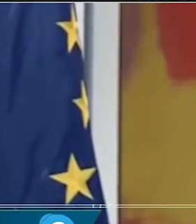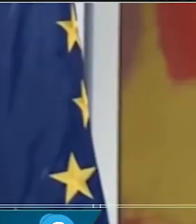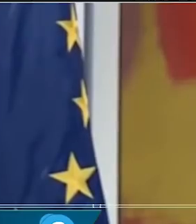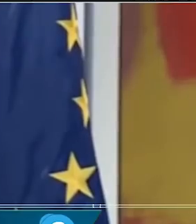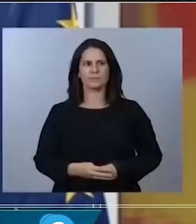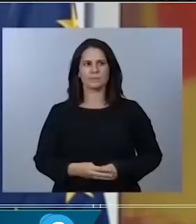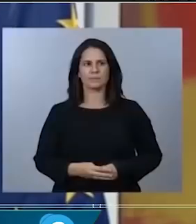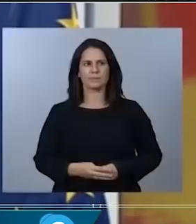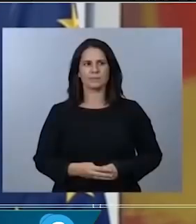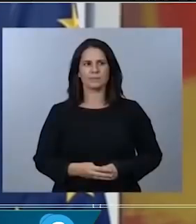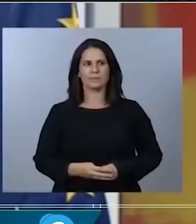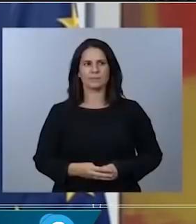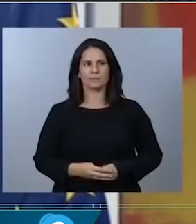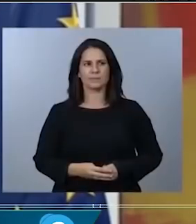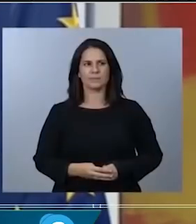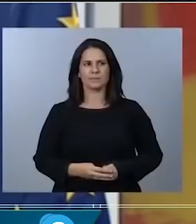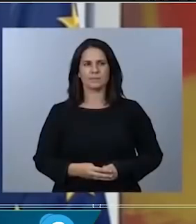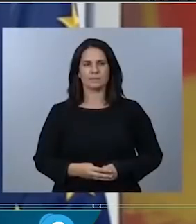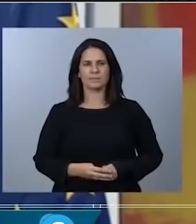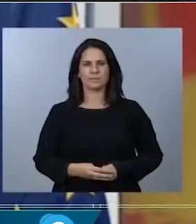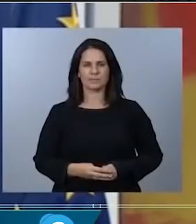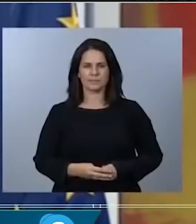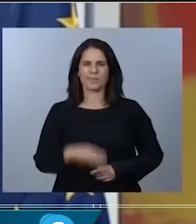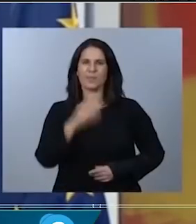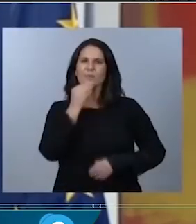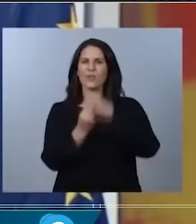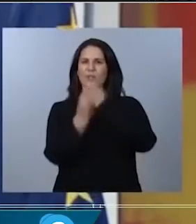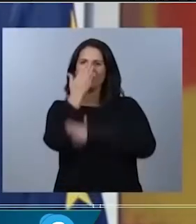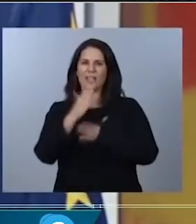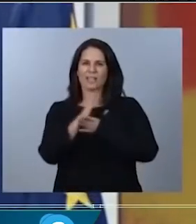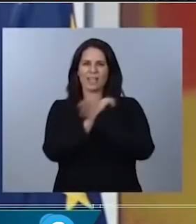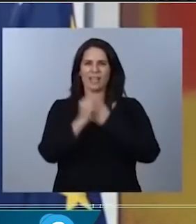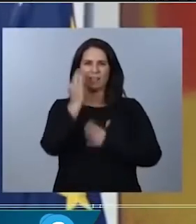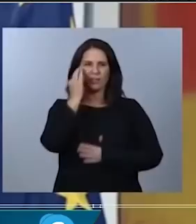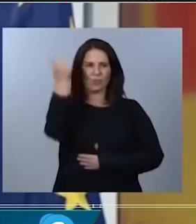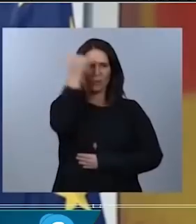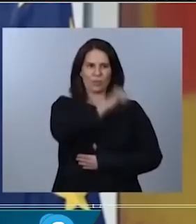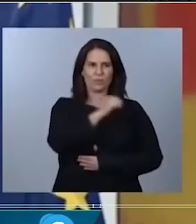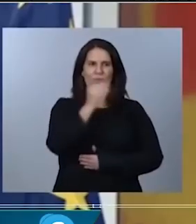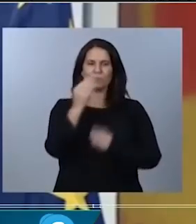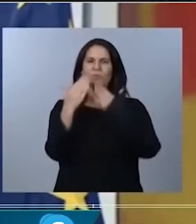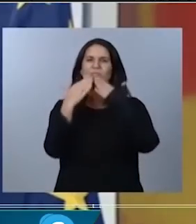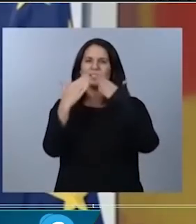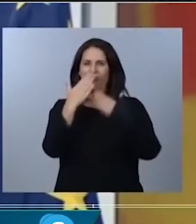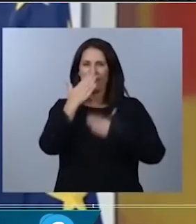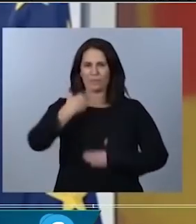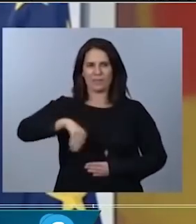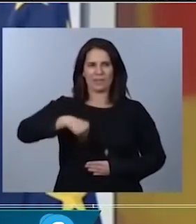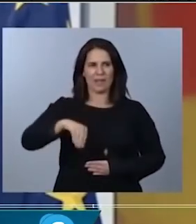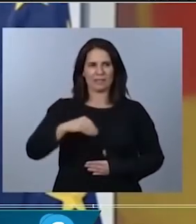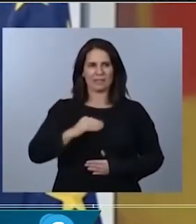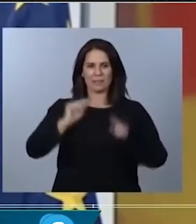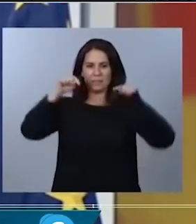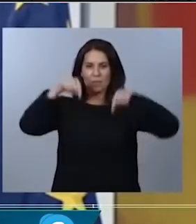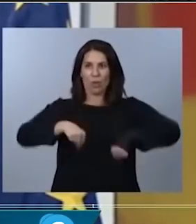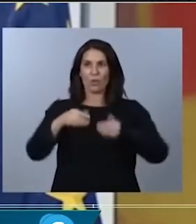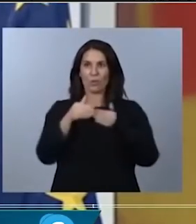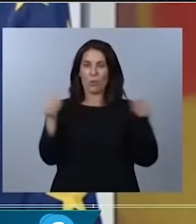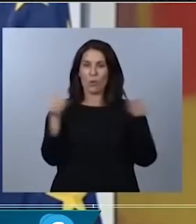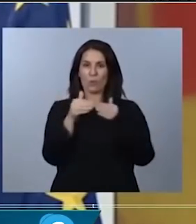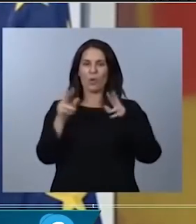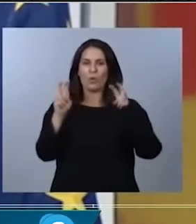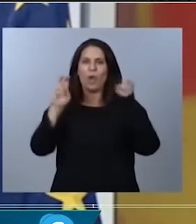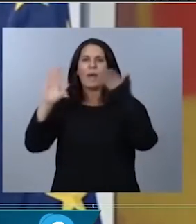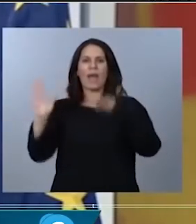intentan poner su vivienda. Bueno, están intentándola poner en el mercado pese a que no les respalda a nadie. Pese a que el centro no ocupa y no hay manera de echarlo.